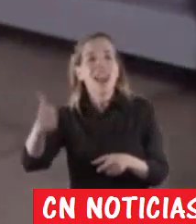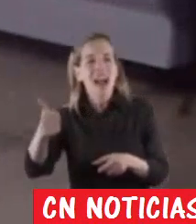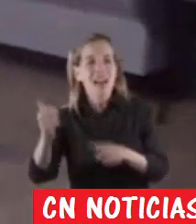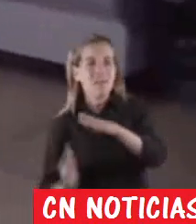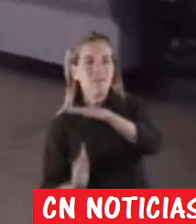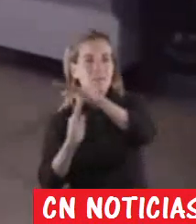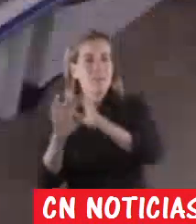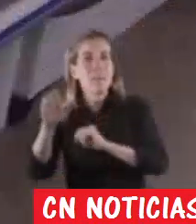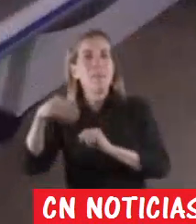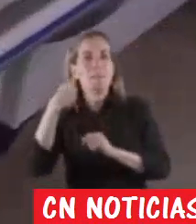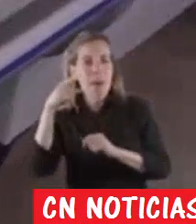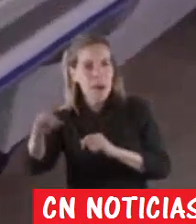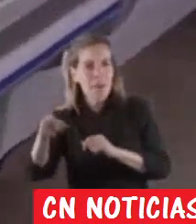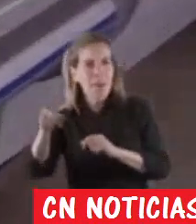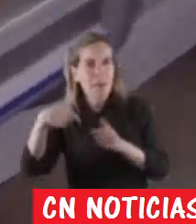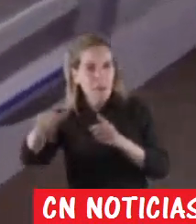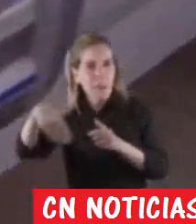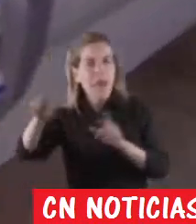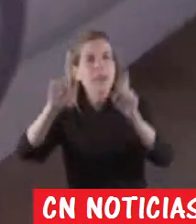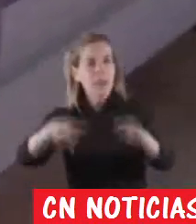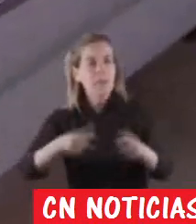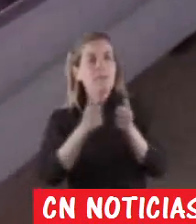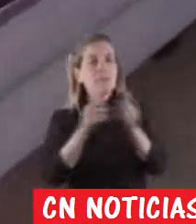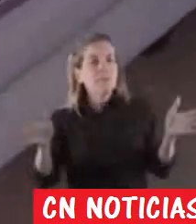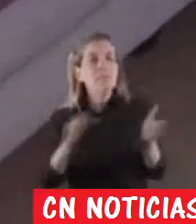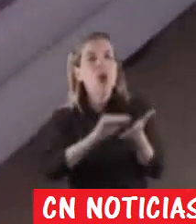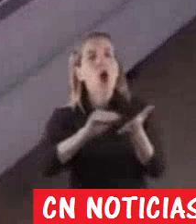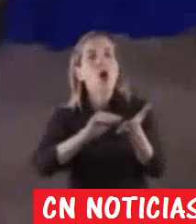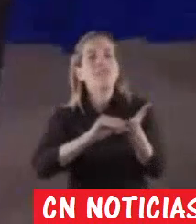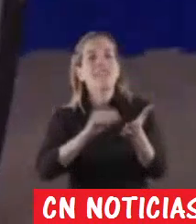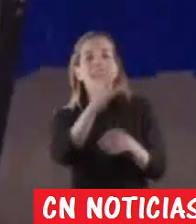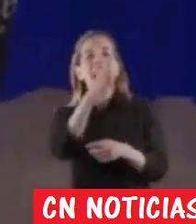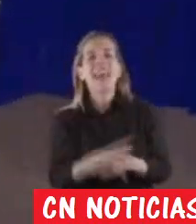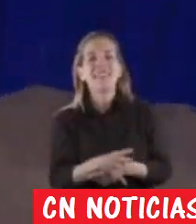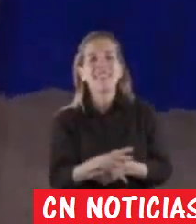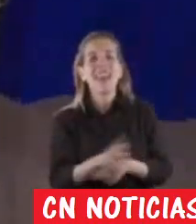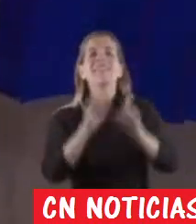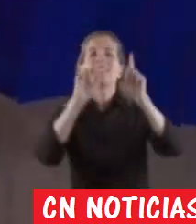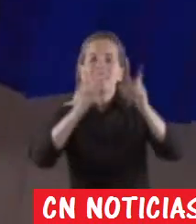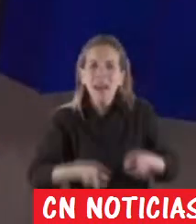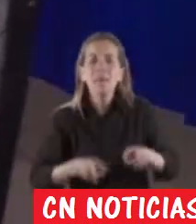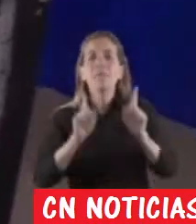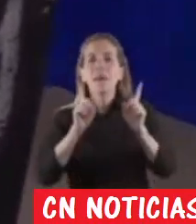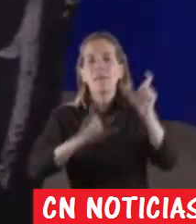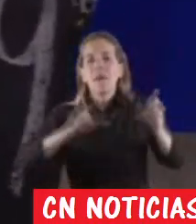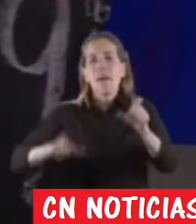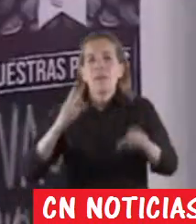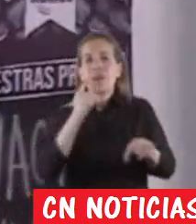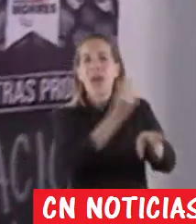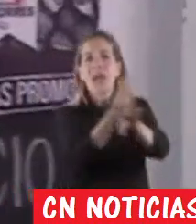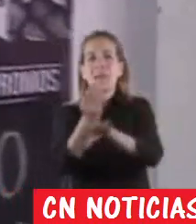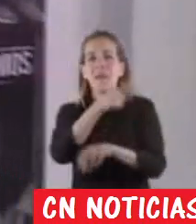vamos también a abrir oficinas del ANSES para que todos los que vivan acá y esas personas, 600.000 personas que diariamente